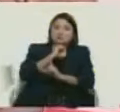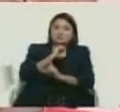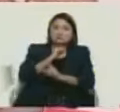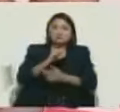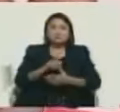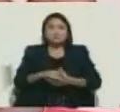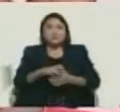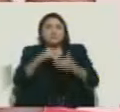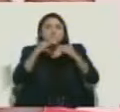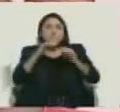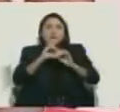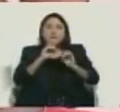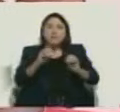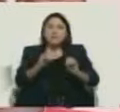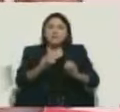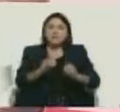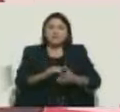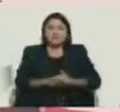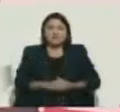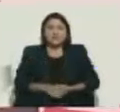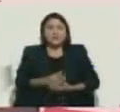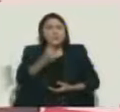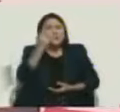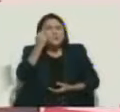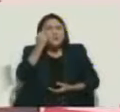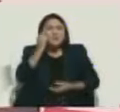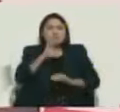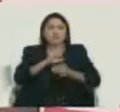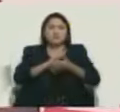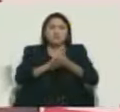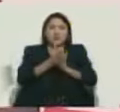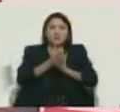Pasó nada. Un día duró esa noticia.